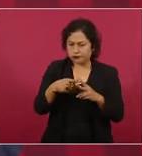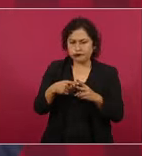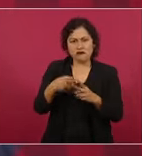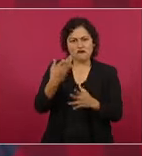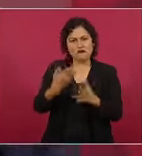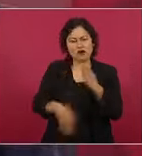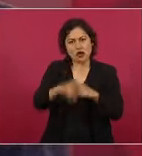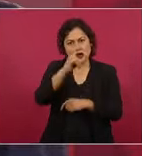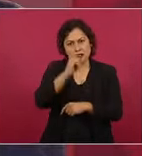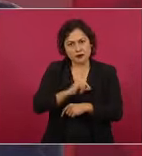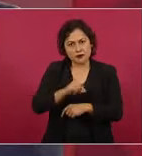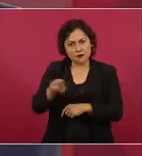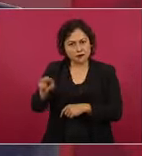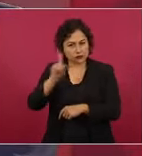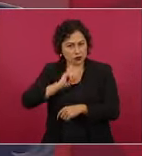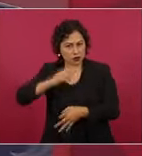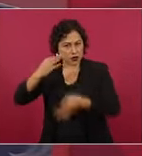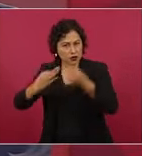¿saben qué declaró